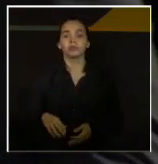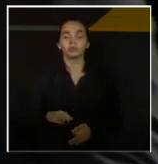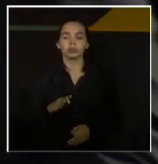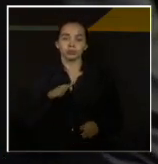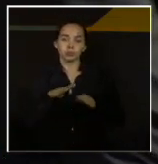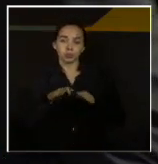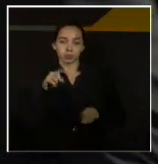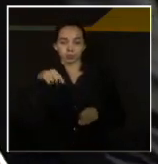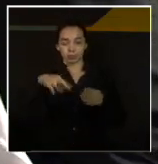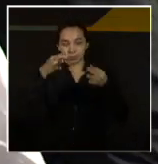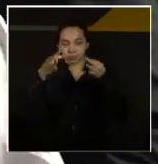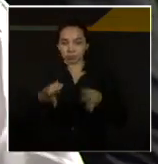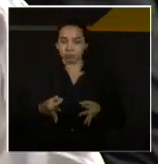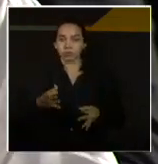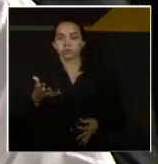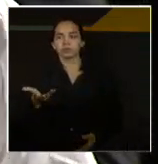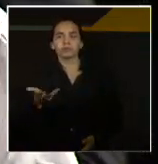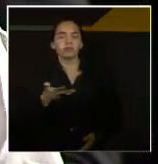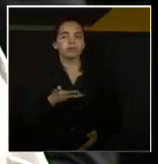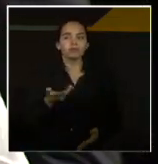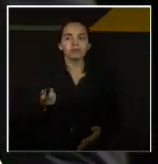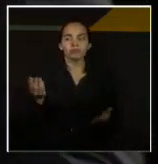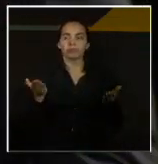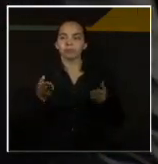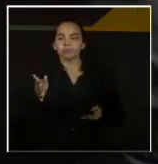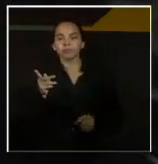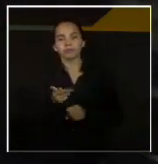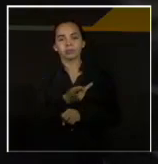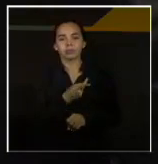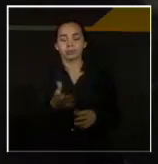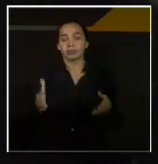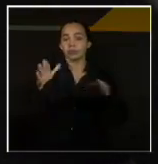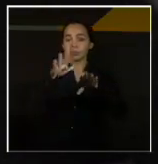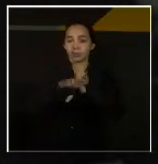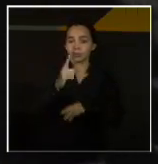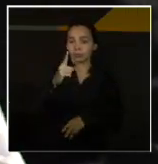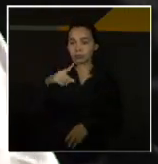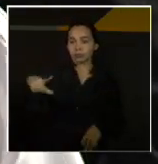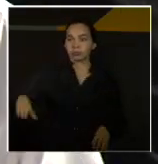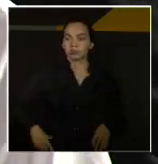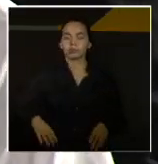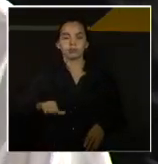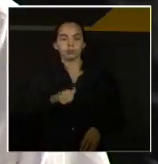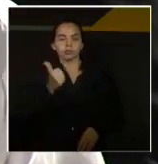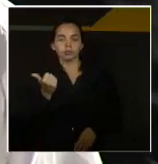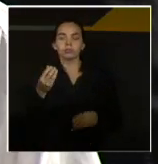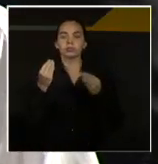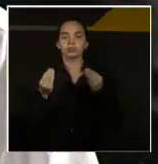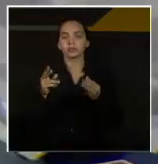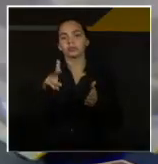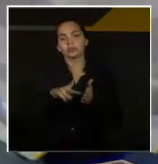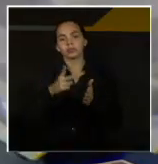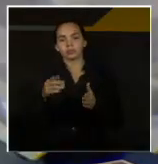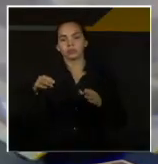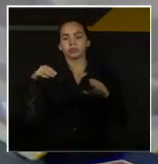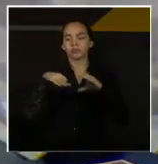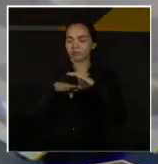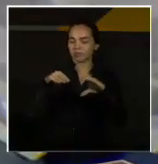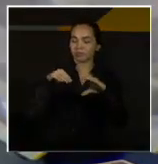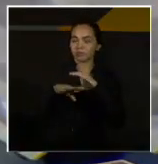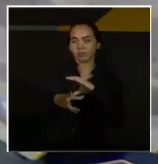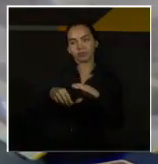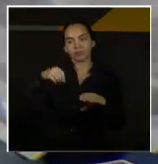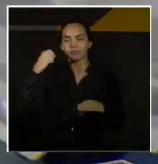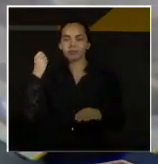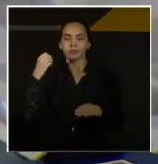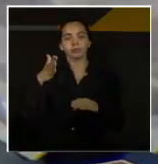procuración de justicia. Esto se debe a que cuando cambia de un gobierno a otro, muchas veces meten la escoba para sacar a